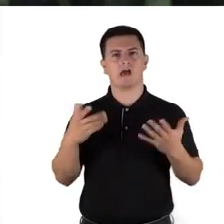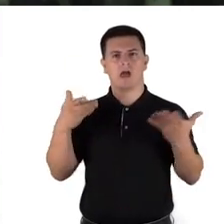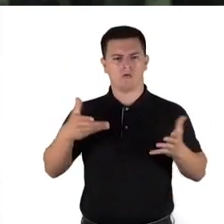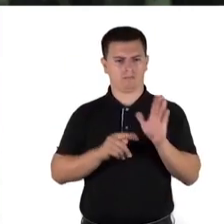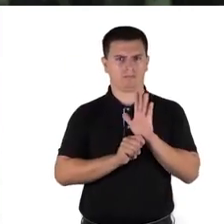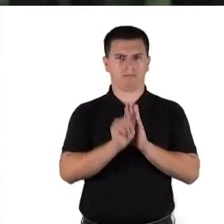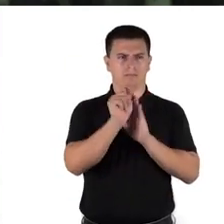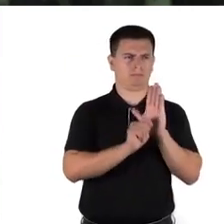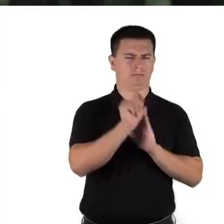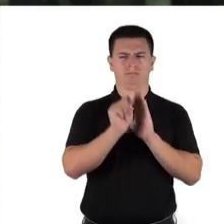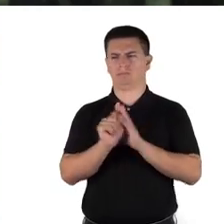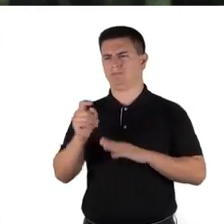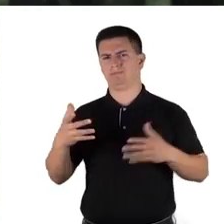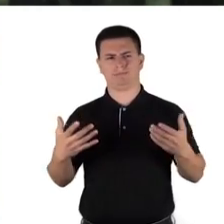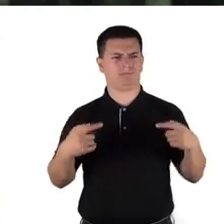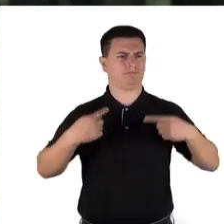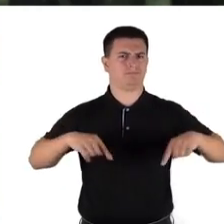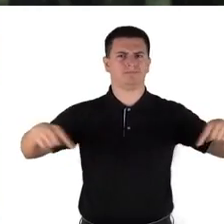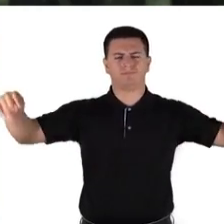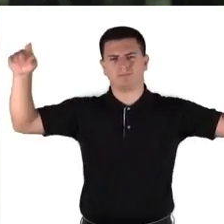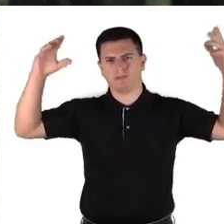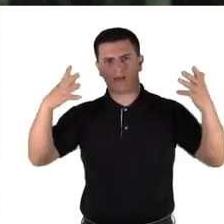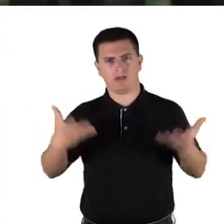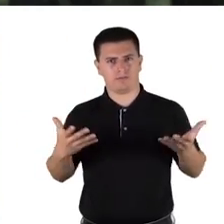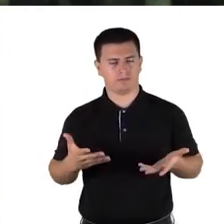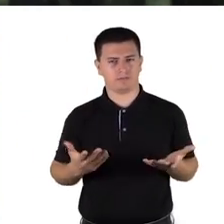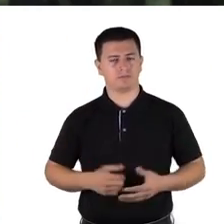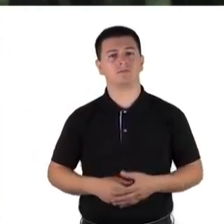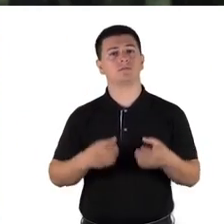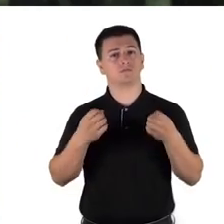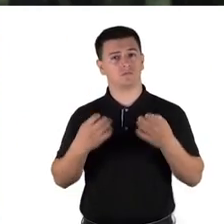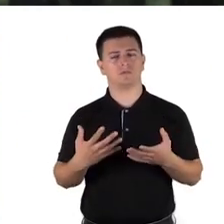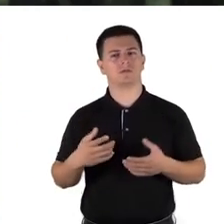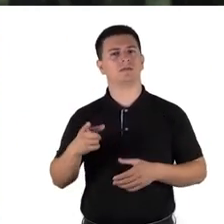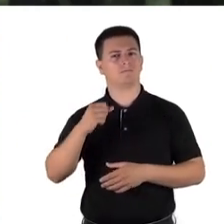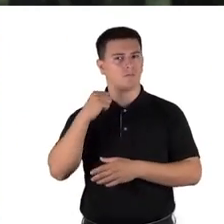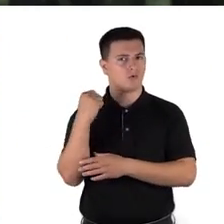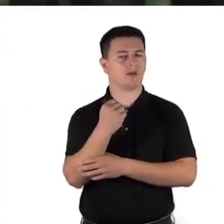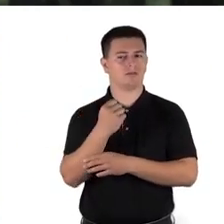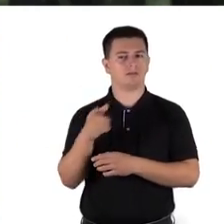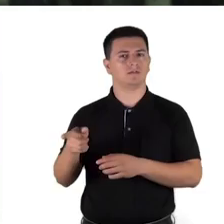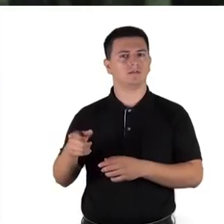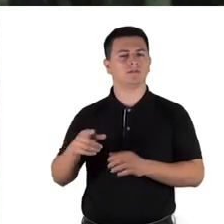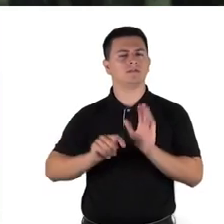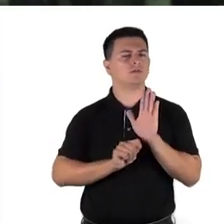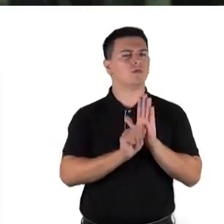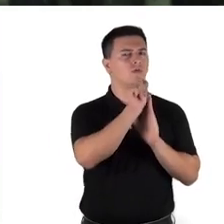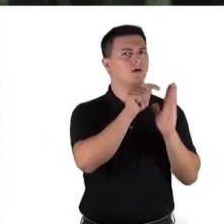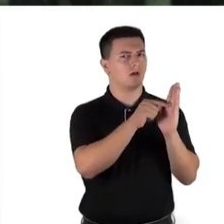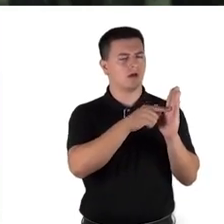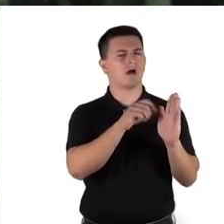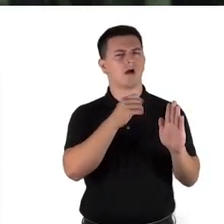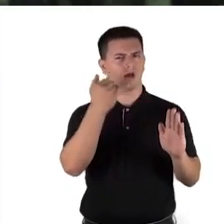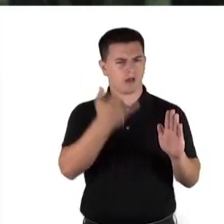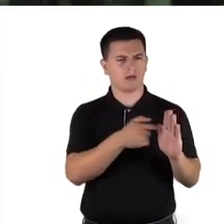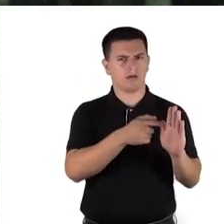tanta tecnología incrustada en la vida como hoy sí hay con los niños que están creciendo en esta generación más tecnológica. Y ahí es como